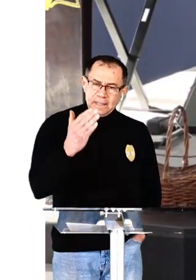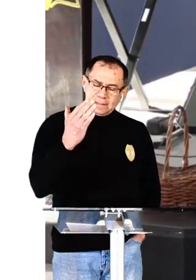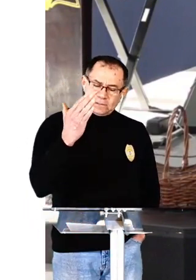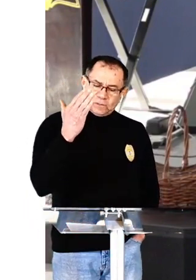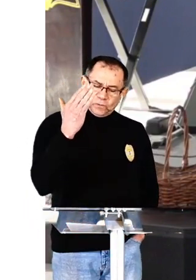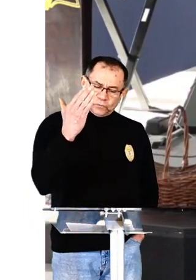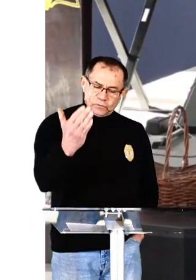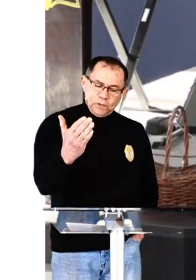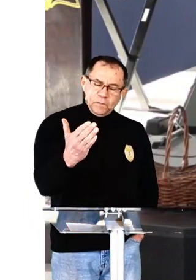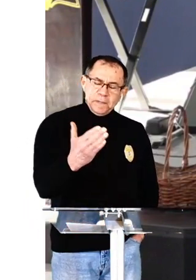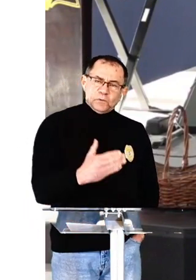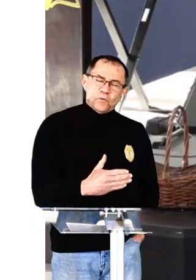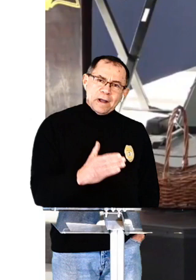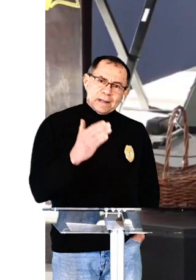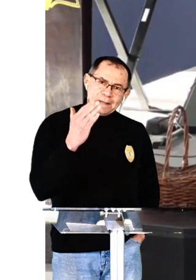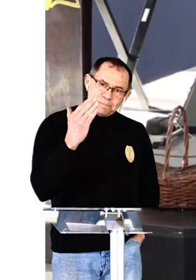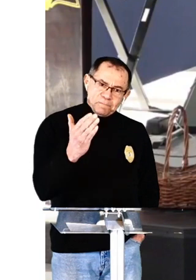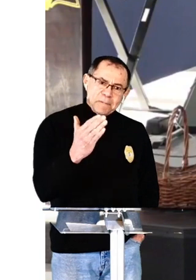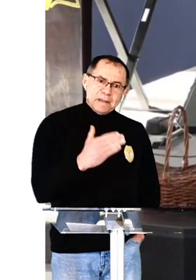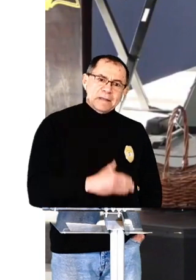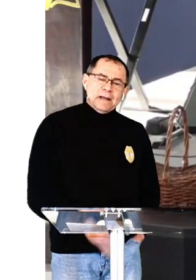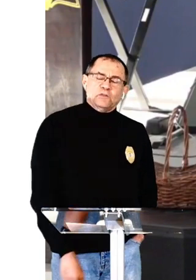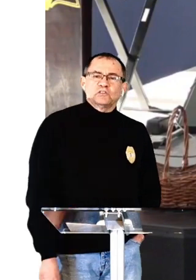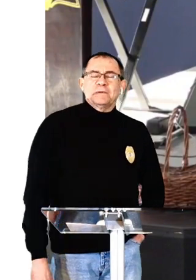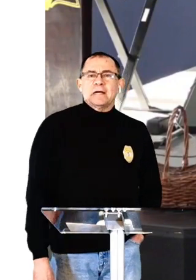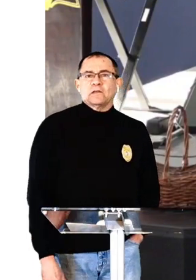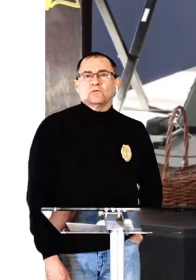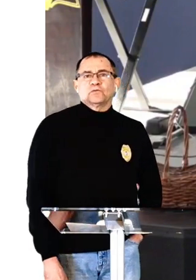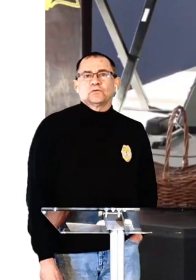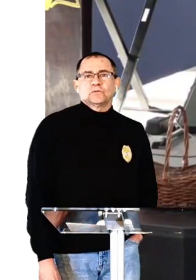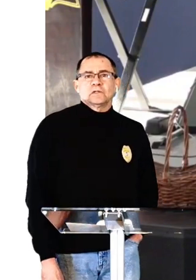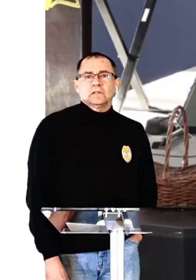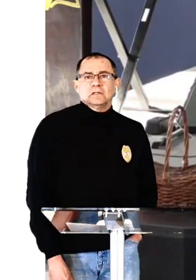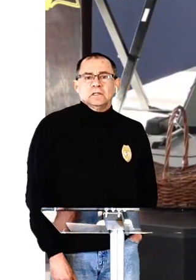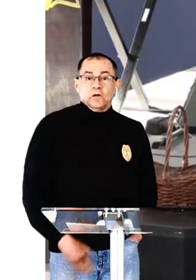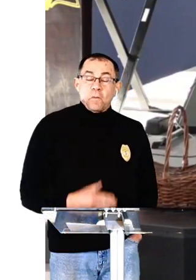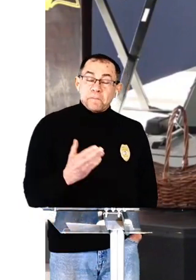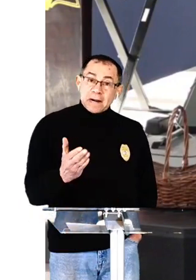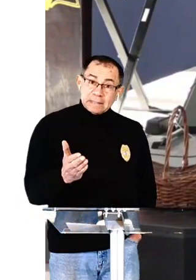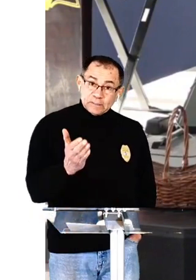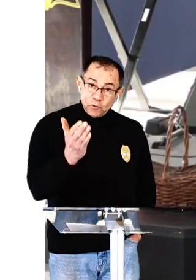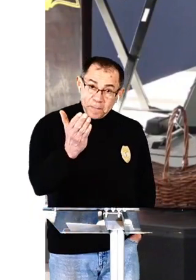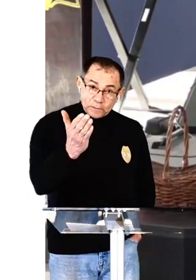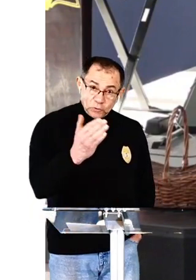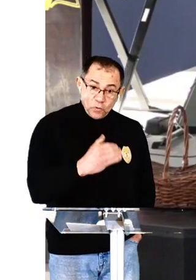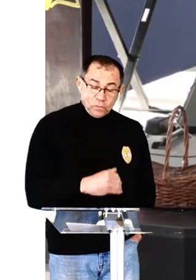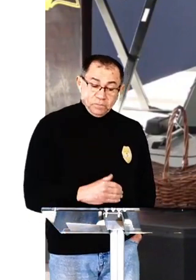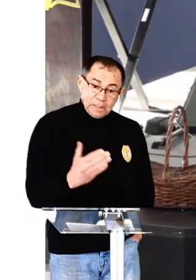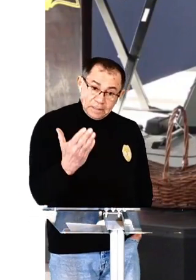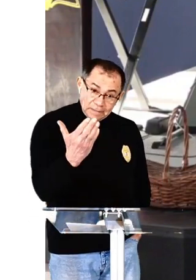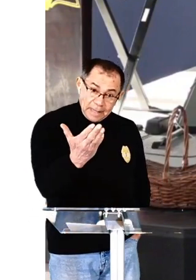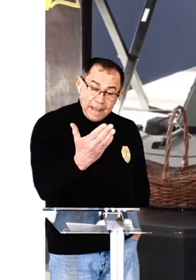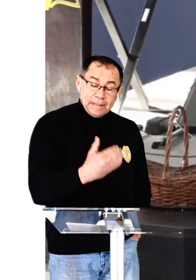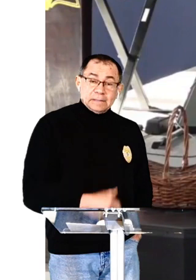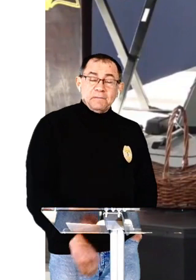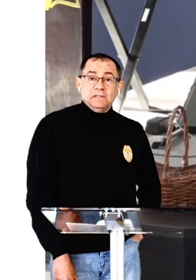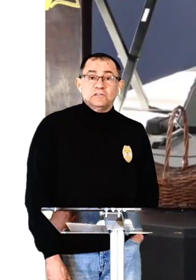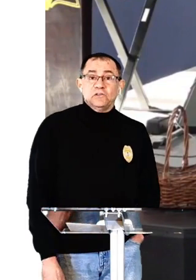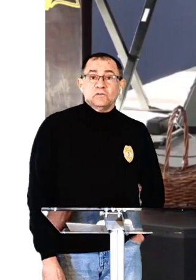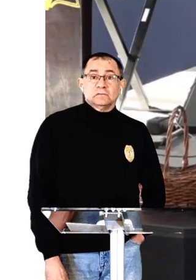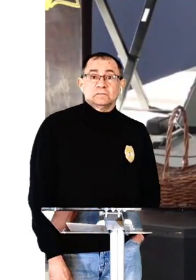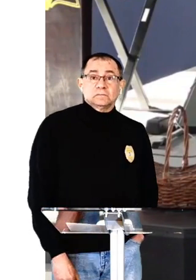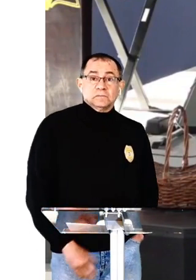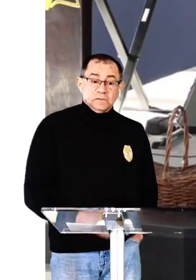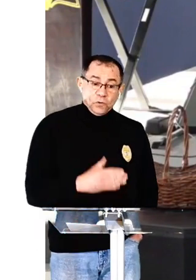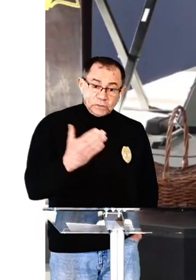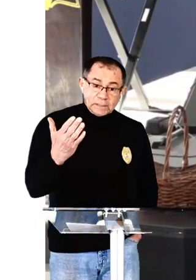Así que es, usted lo invito a que vaya a estos seminarios y compártela a su pastor de esta